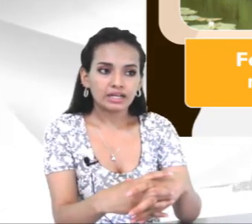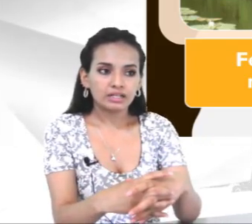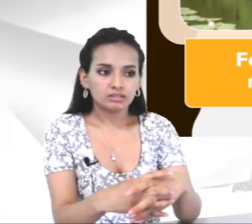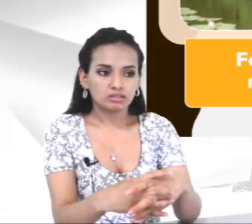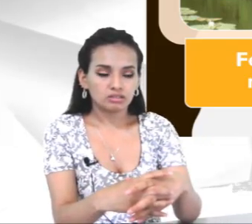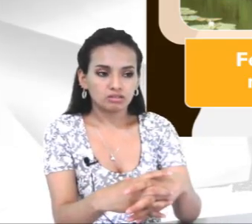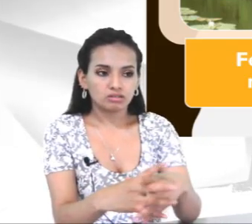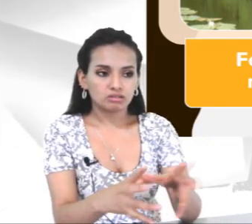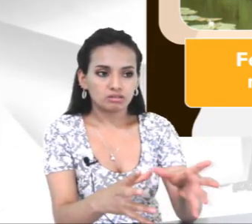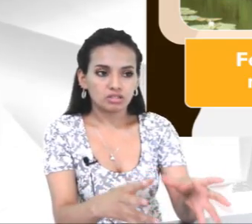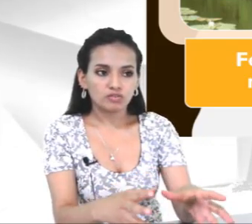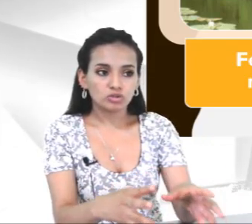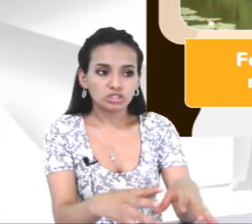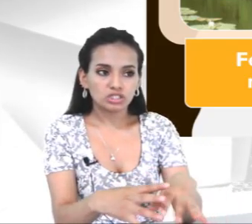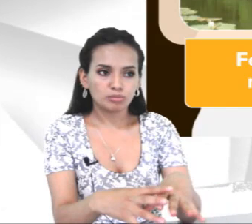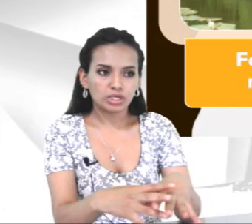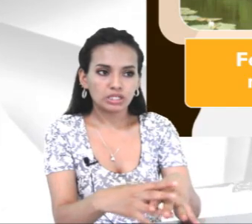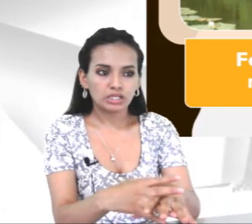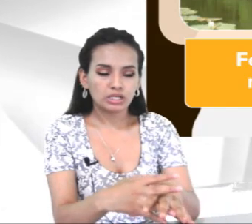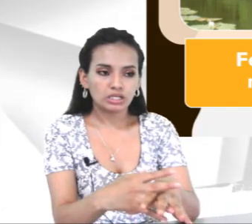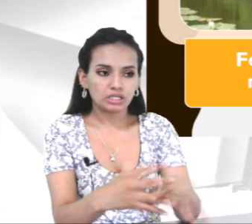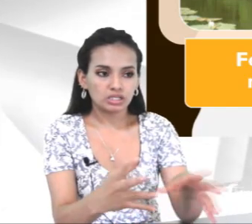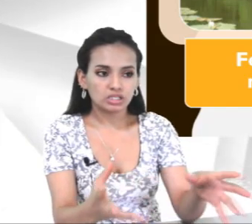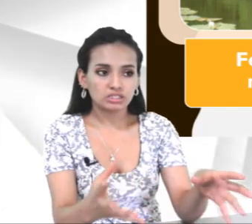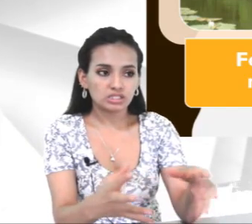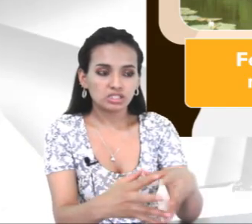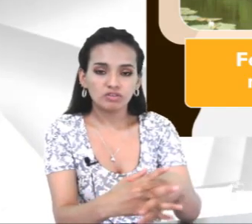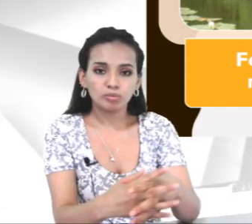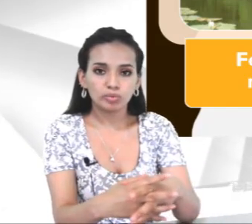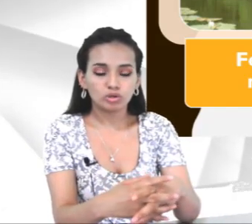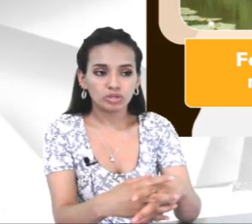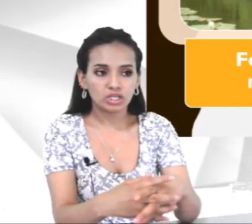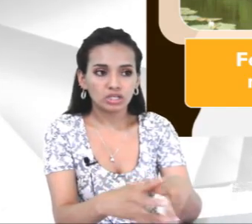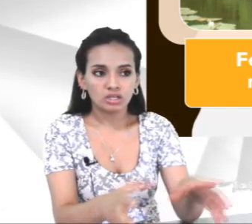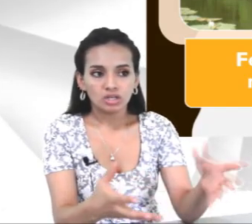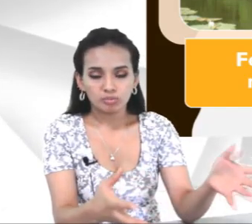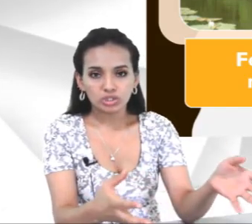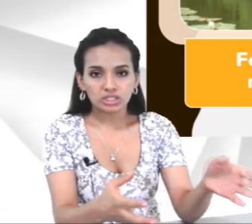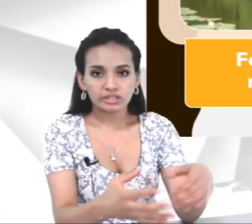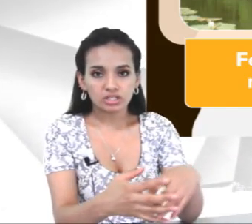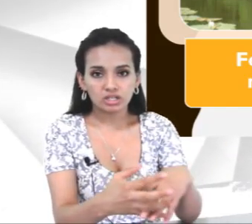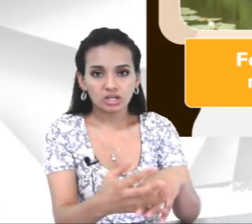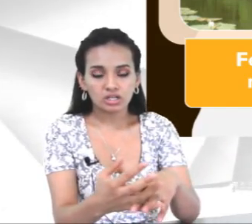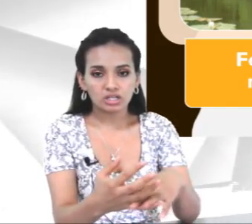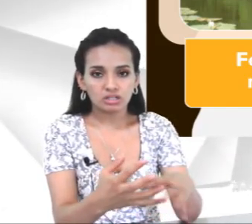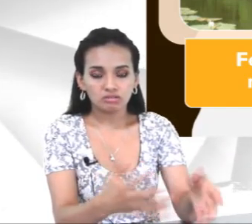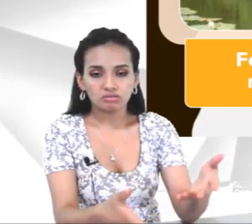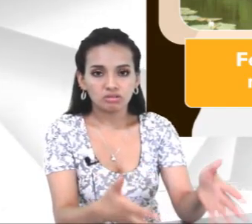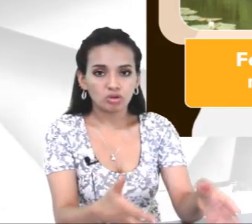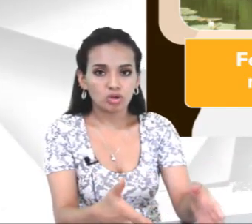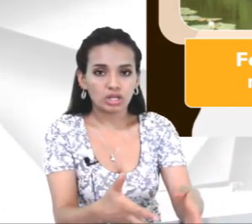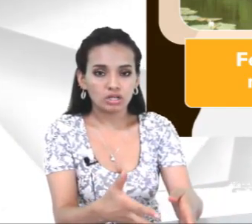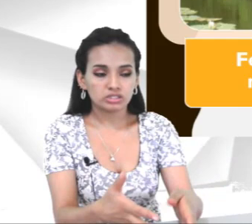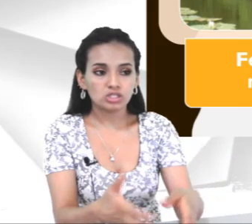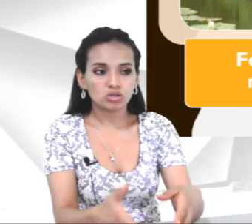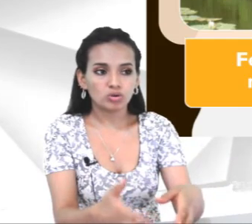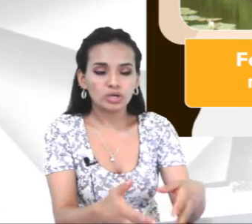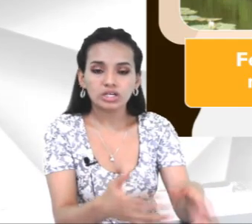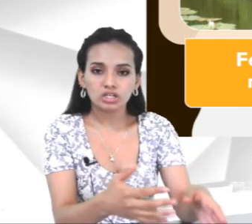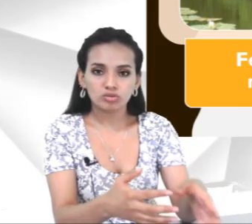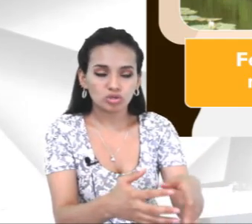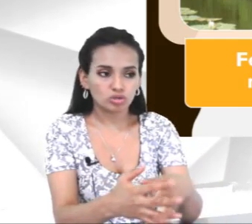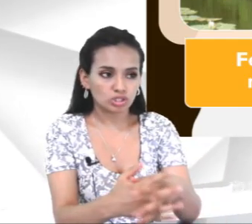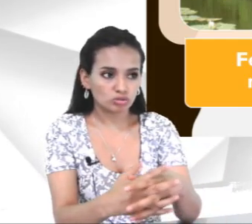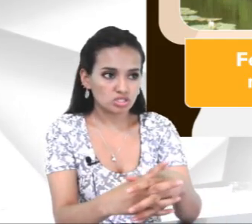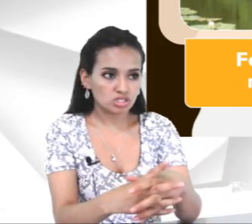tala de bosques de manera excesiva por lo que puedes alterar el ciclo o